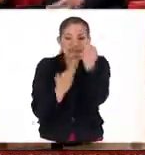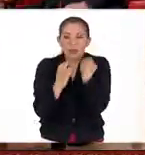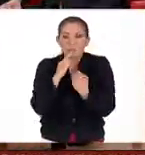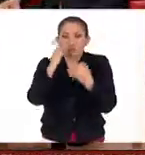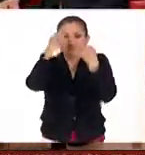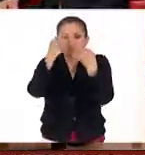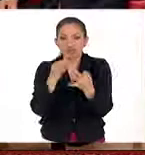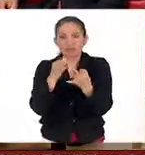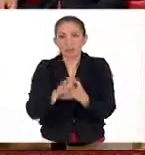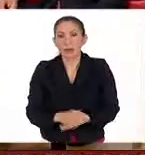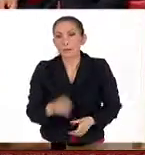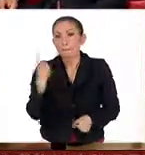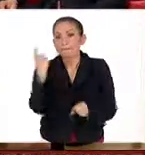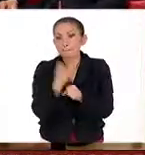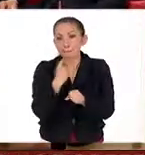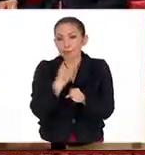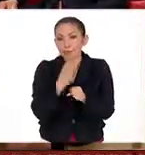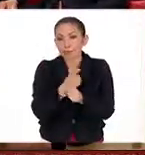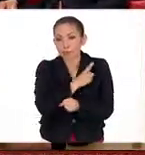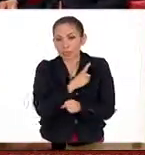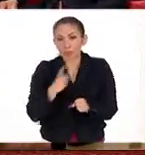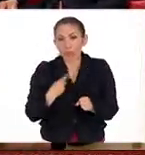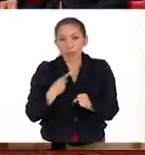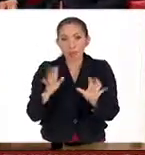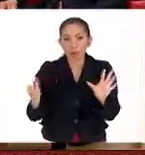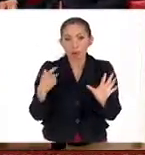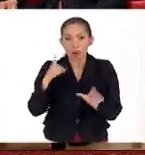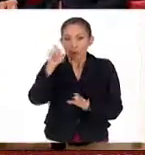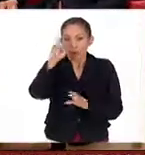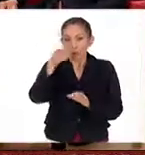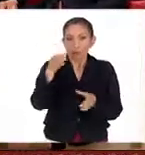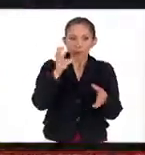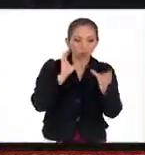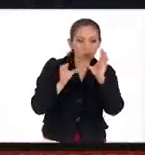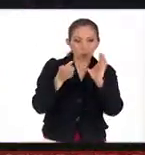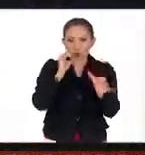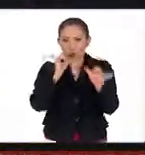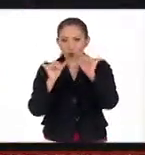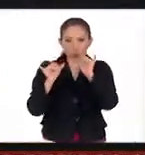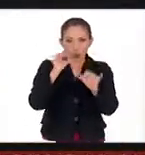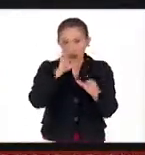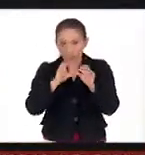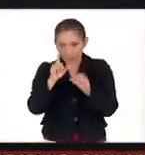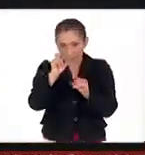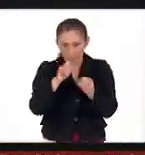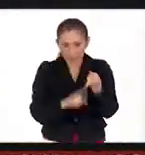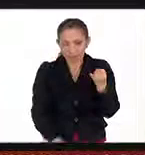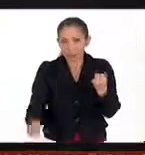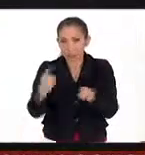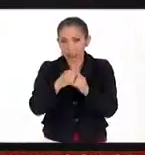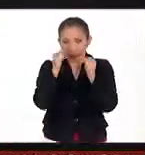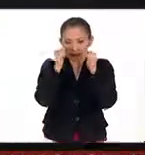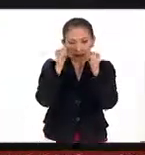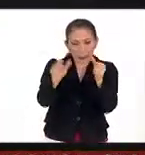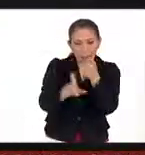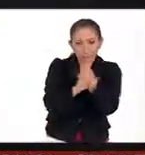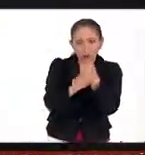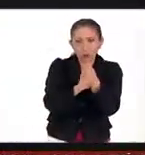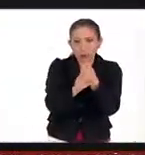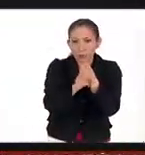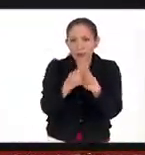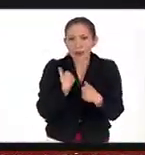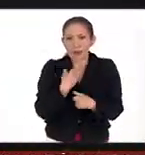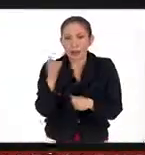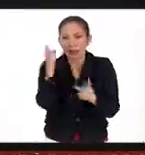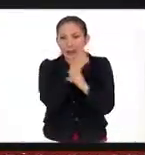buena voz? Primero, tenemos que tener una buena hidratación, o sea, tomar mucha agua. Segundo, estar atentos a los problemas de la